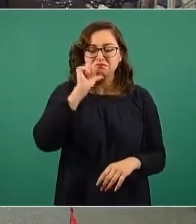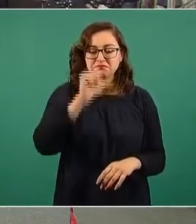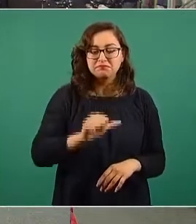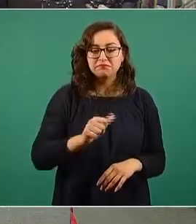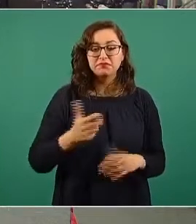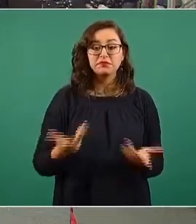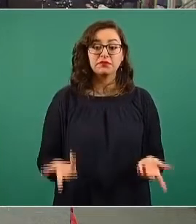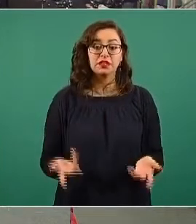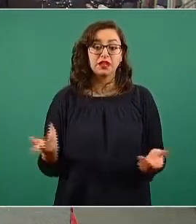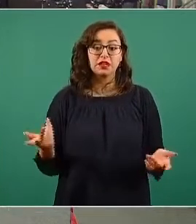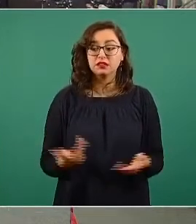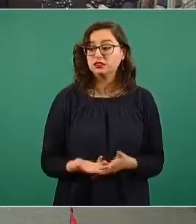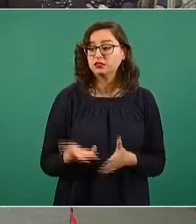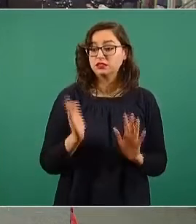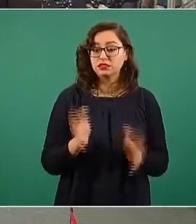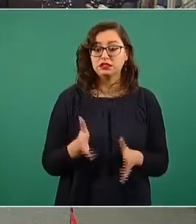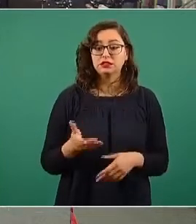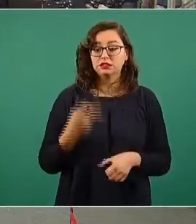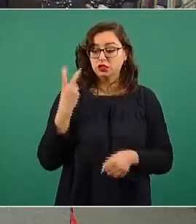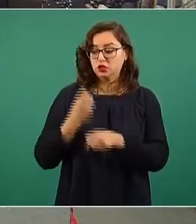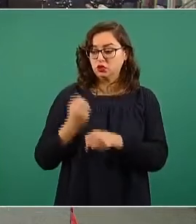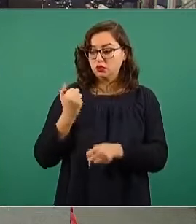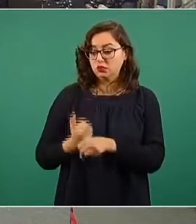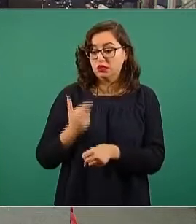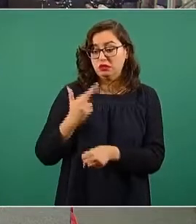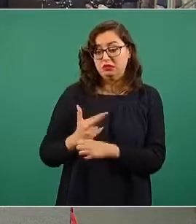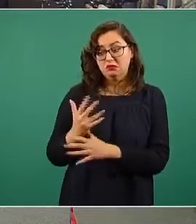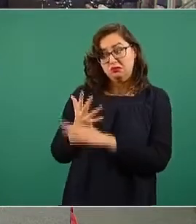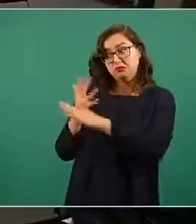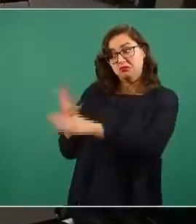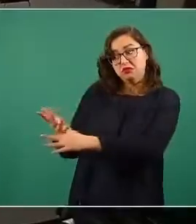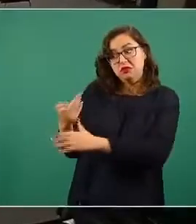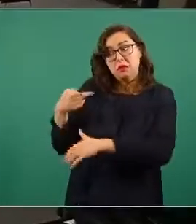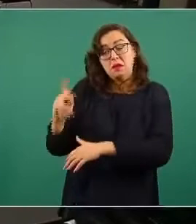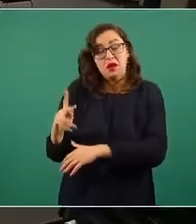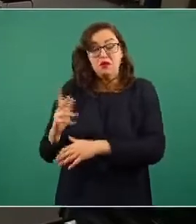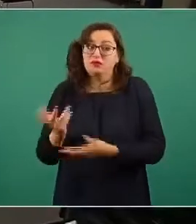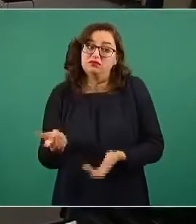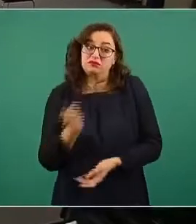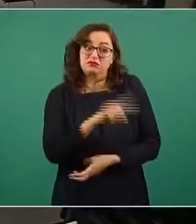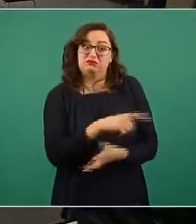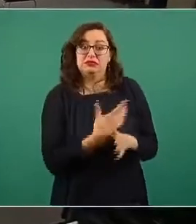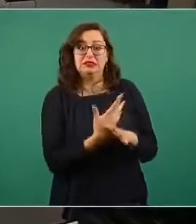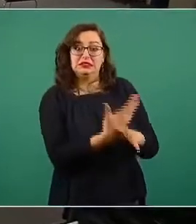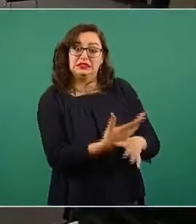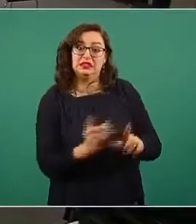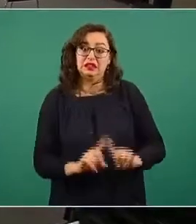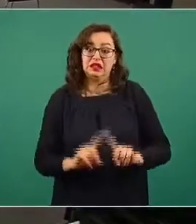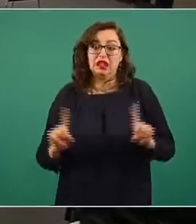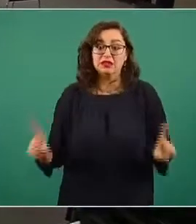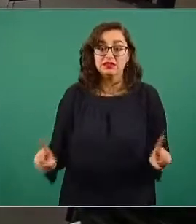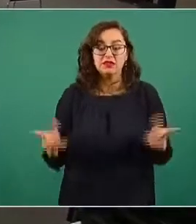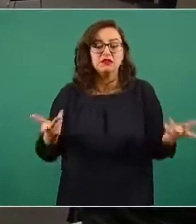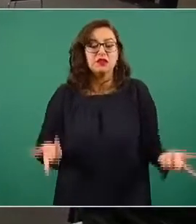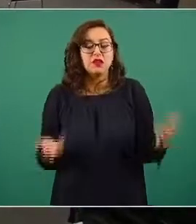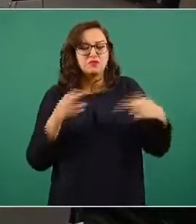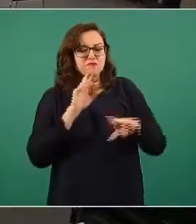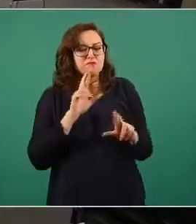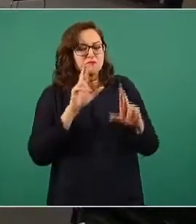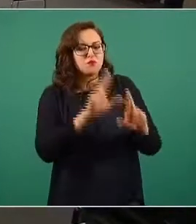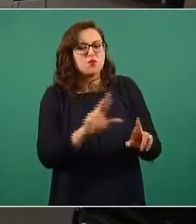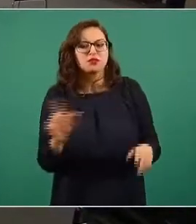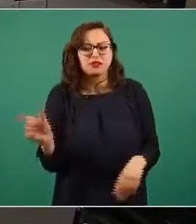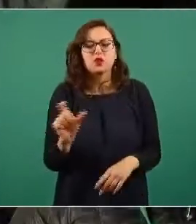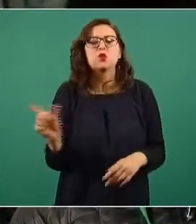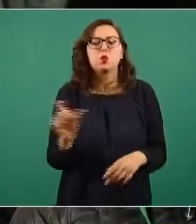que ha señalado el subsecretario Alejandro Encinas. ¿Cuándo se les dará respuesta lo que ellos